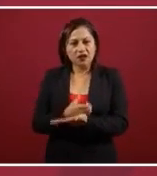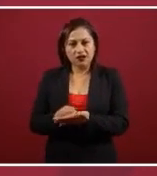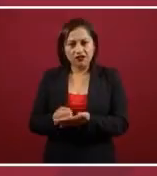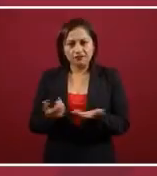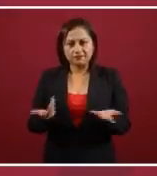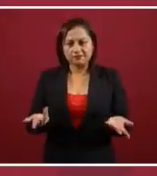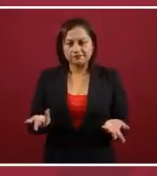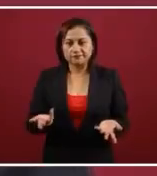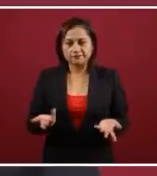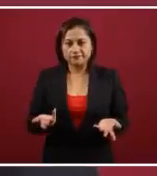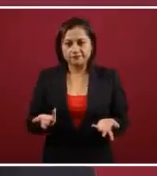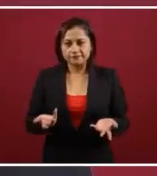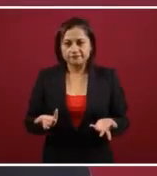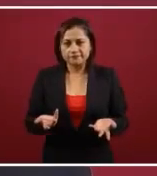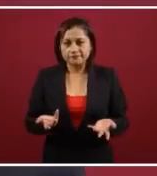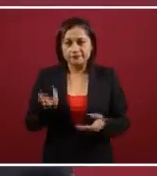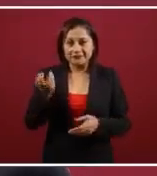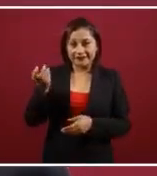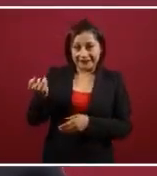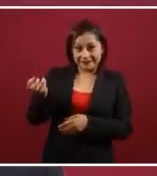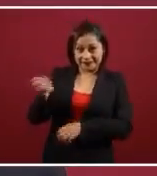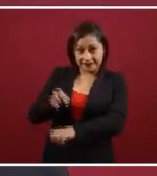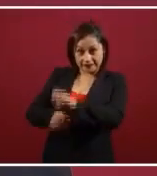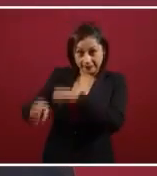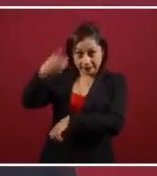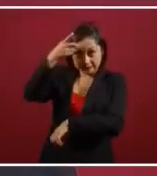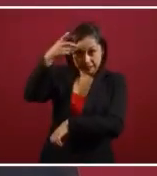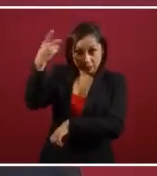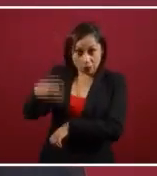Entonces, ¿ese es empresario? No,